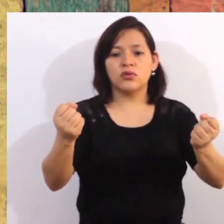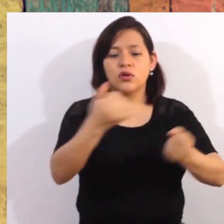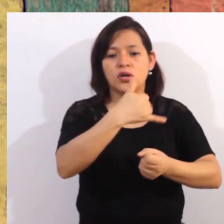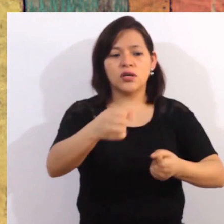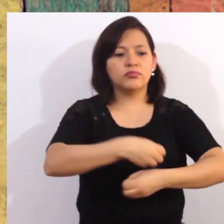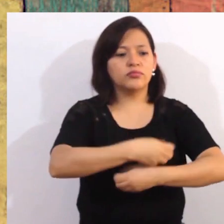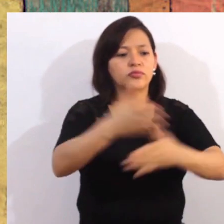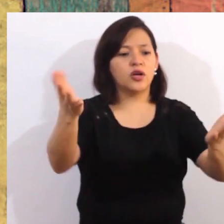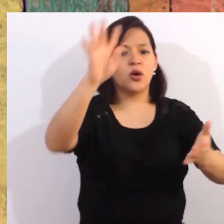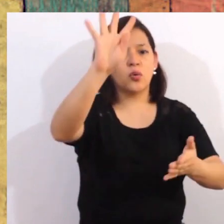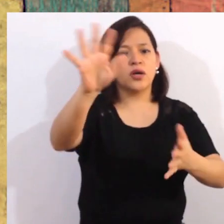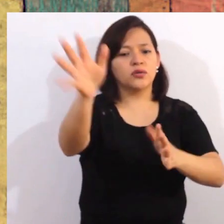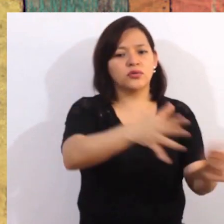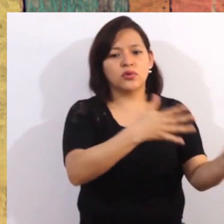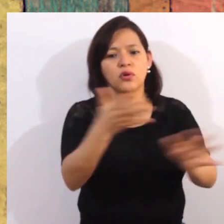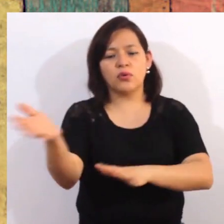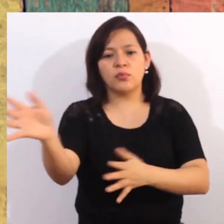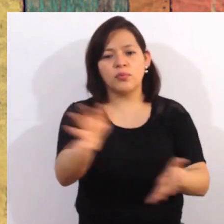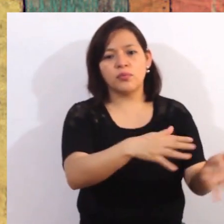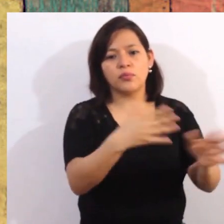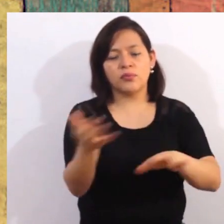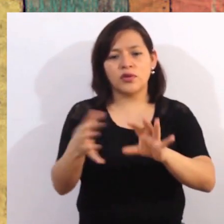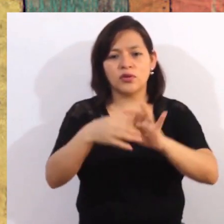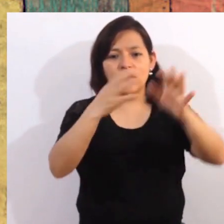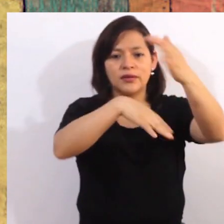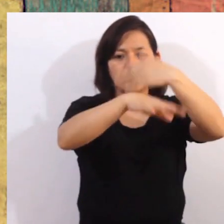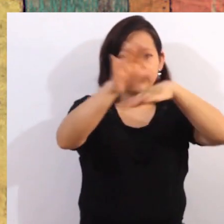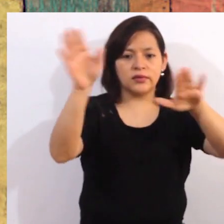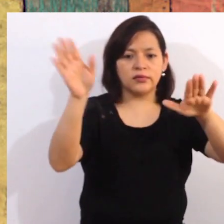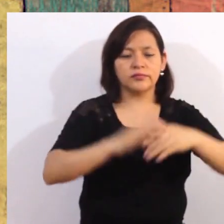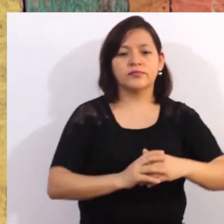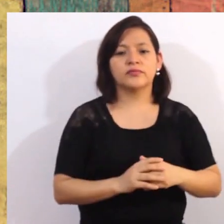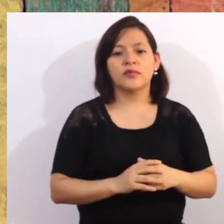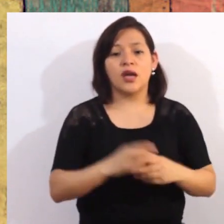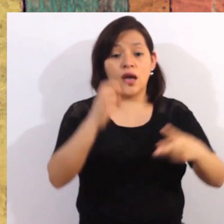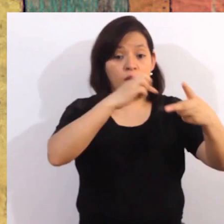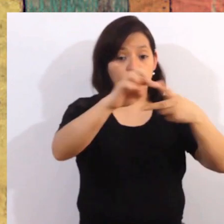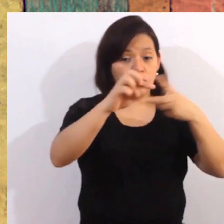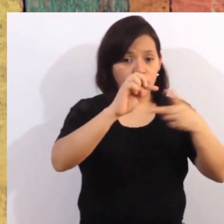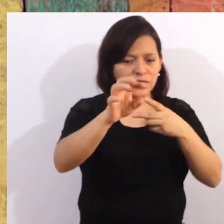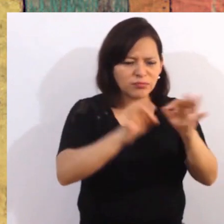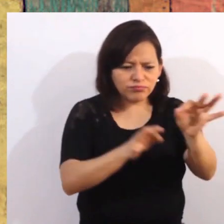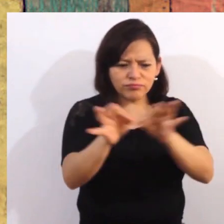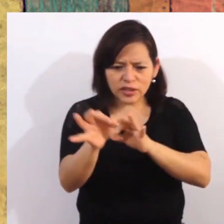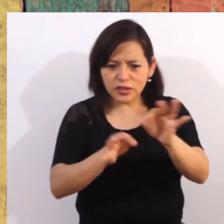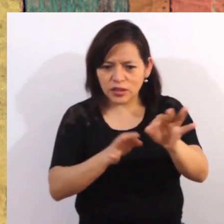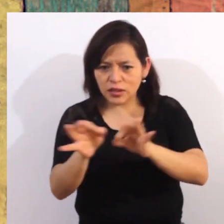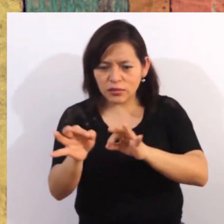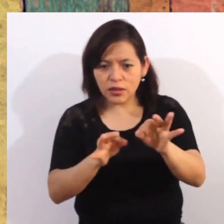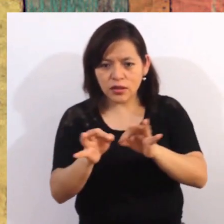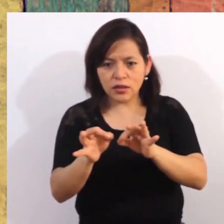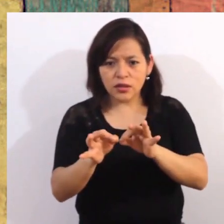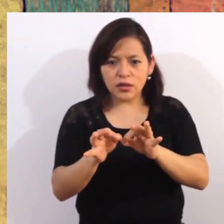repartido hacia los cuatro vientos del cielo. ¿Sabes algo en la historia? Es interesante considerar cómo la profecía